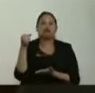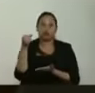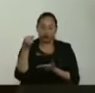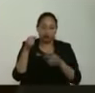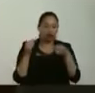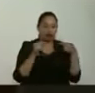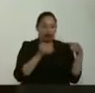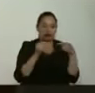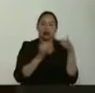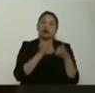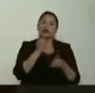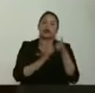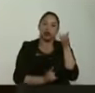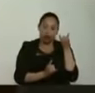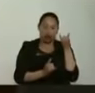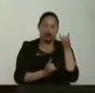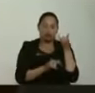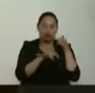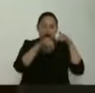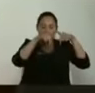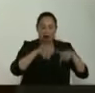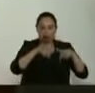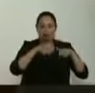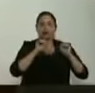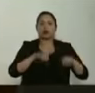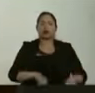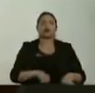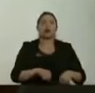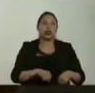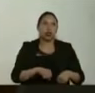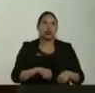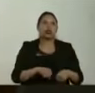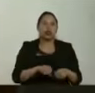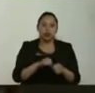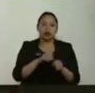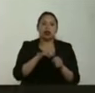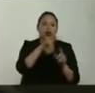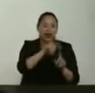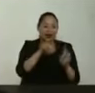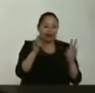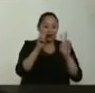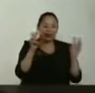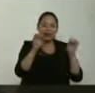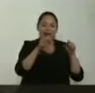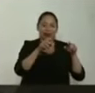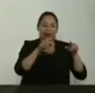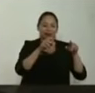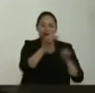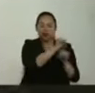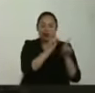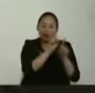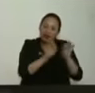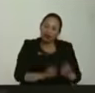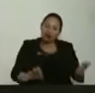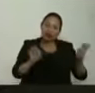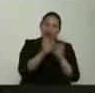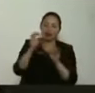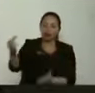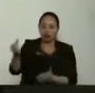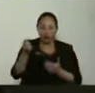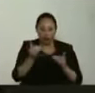plenaria pueda traer para estos efectos sociales tan importantes un presupuesto superior